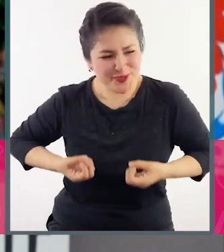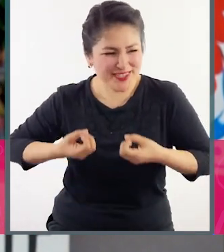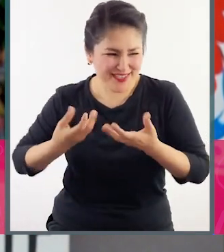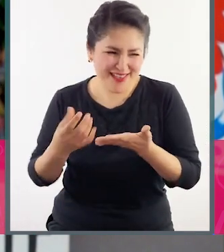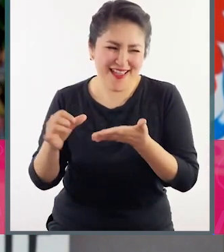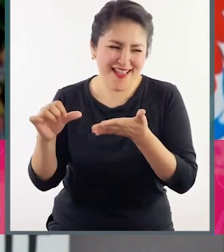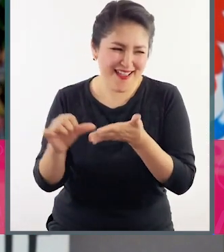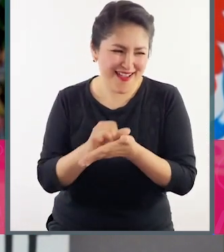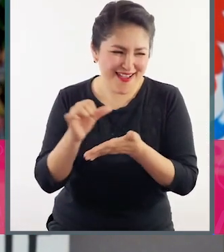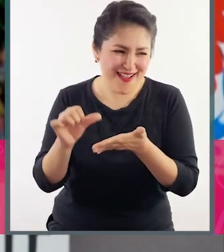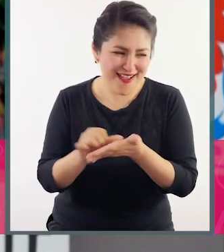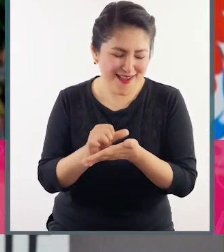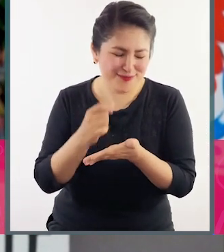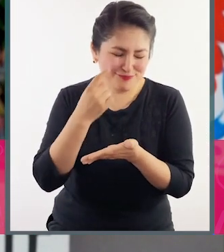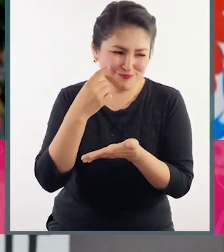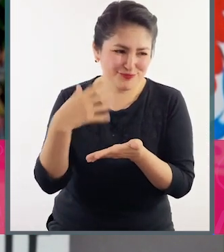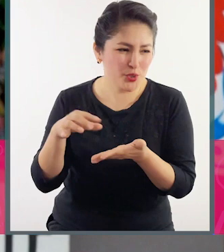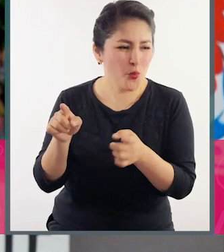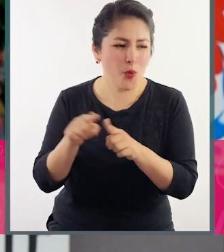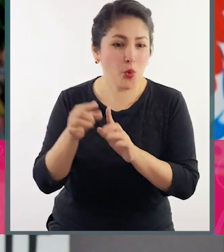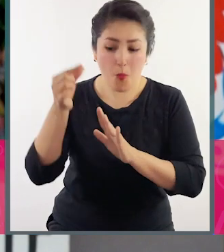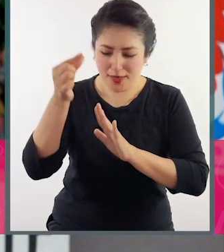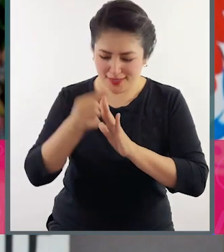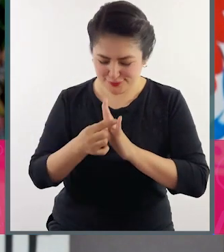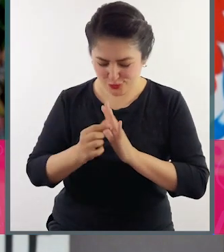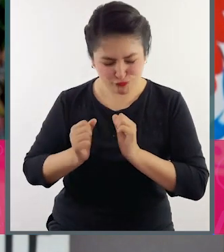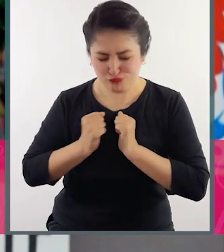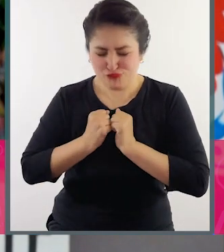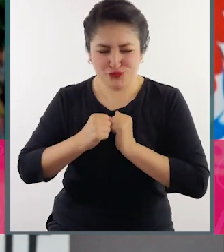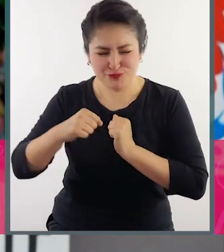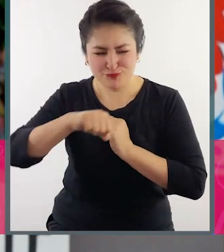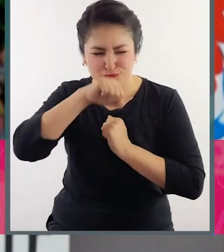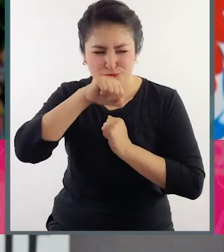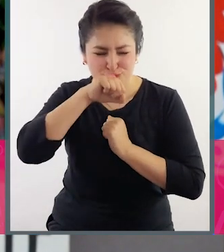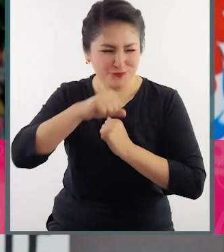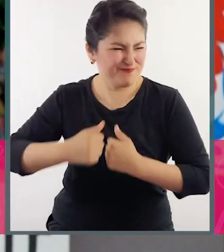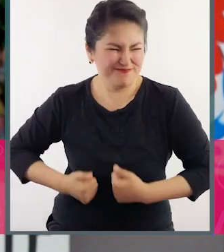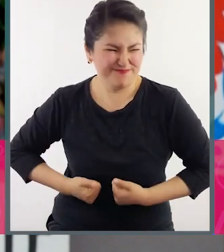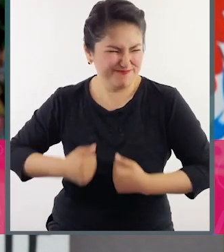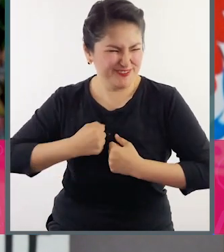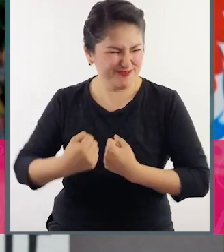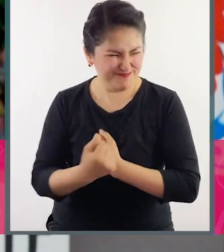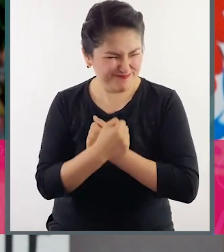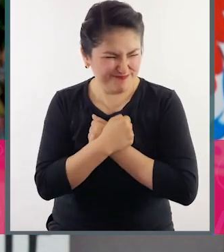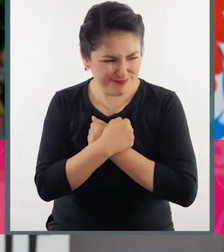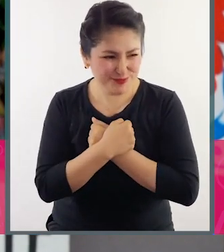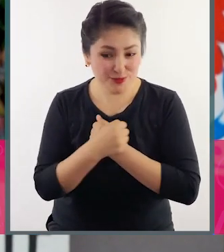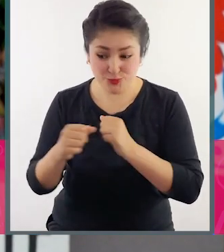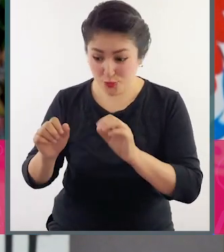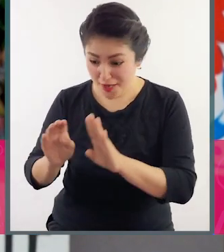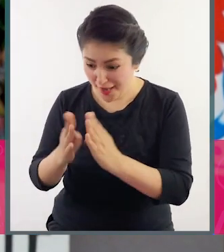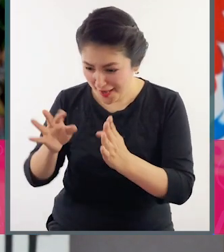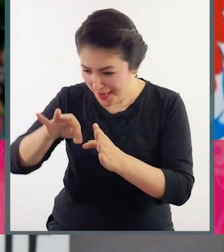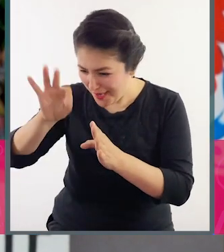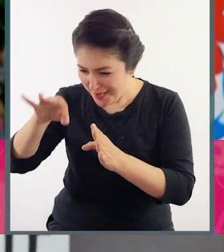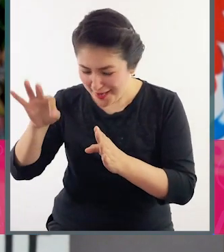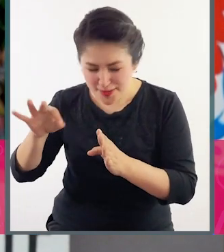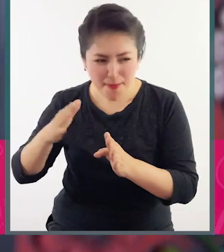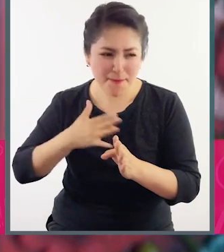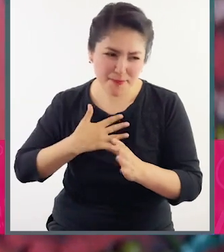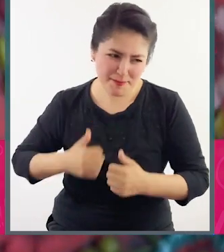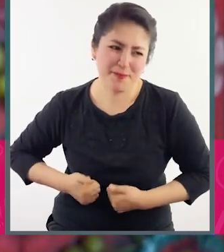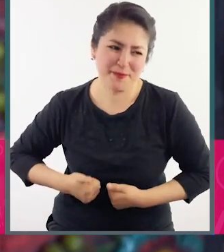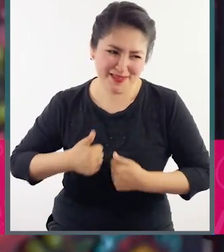ya matrimoniado, es mi pasión, mi vida. Es el retablo ayacuchano en sí, ya es